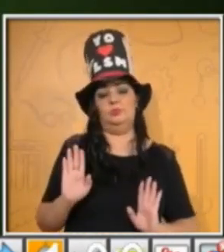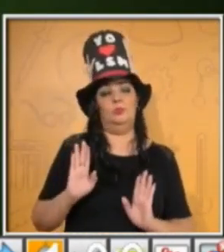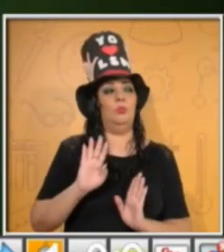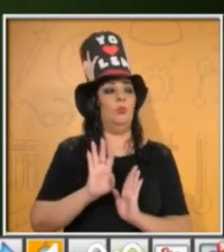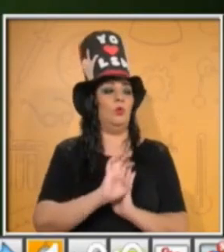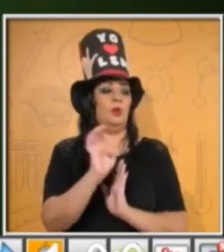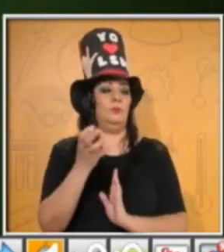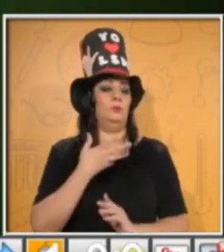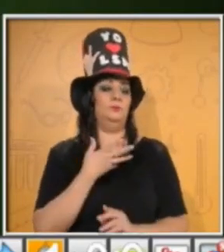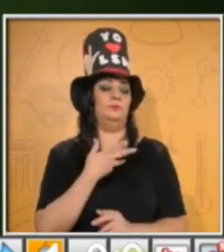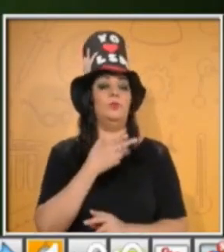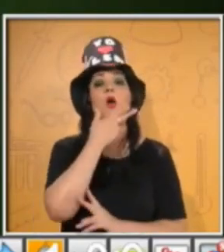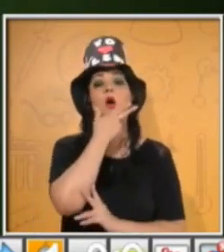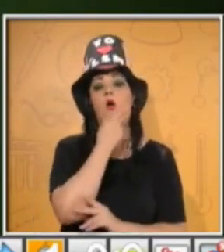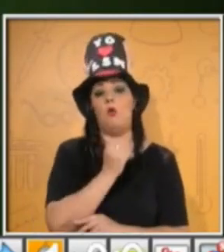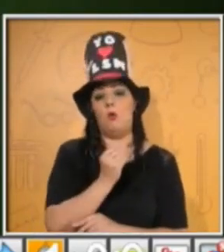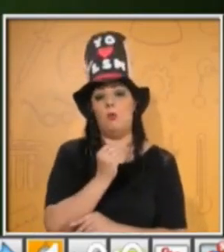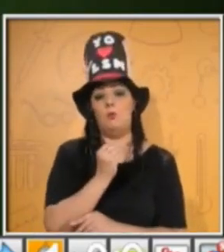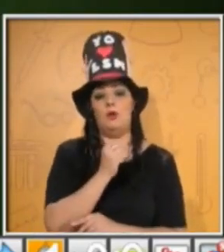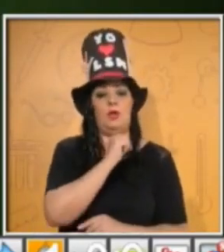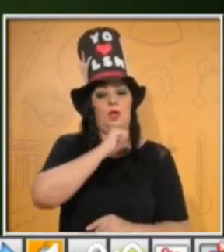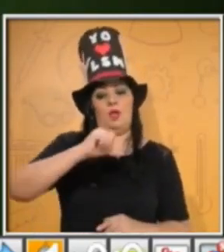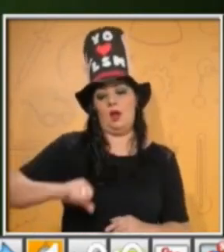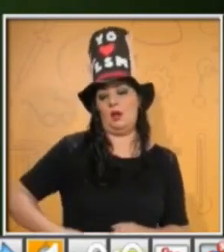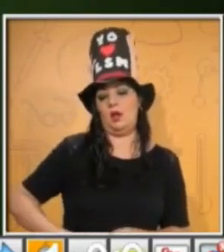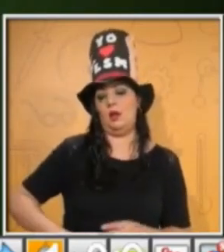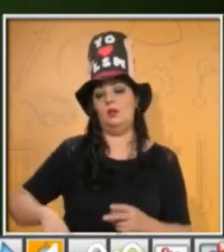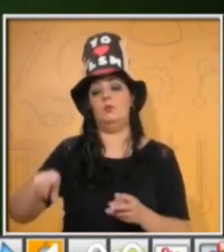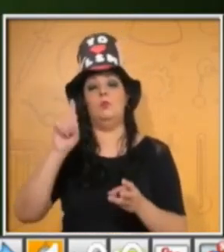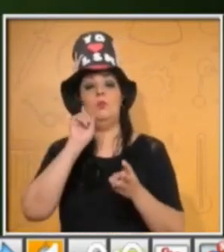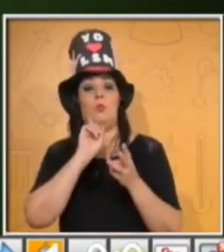tenemos ejemplos: hombre, alcalde y mujer.